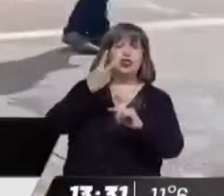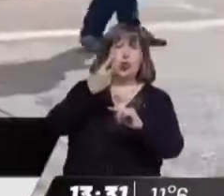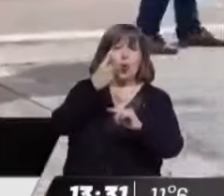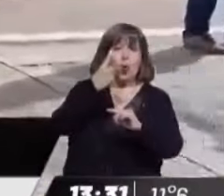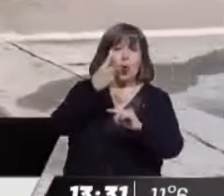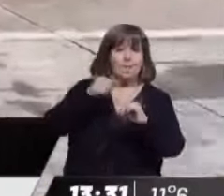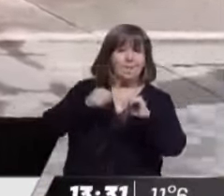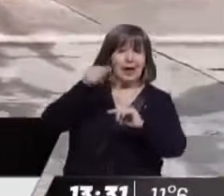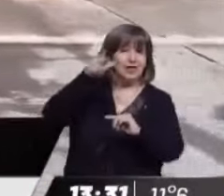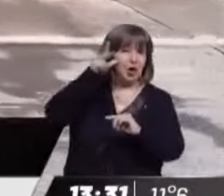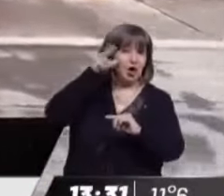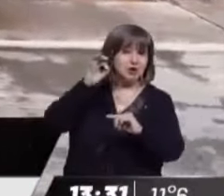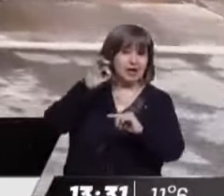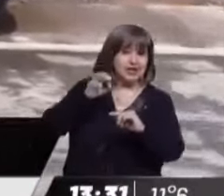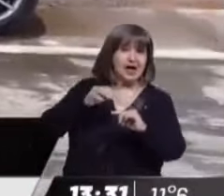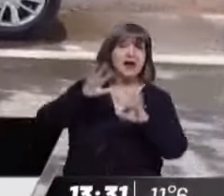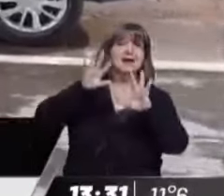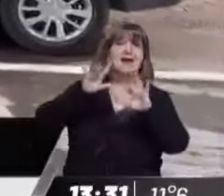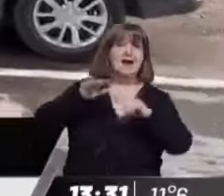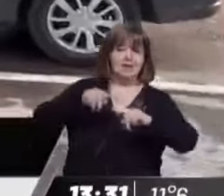de Puente de l inca